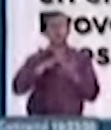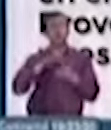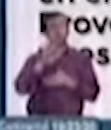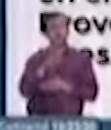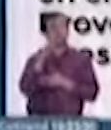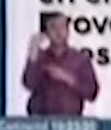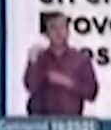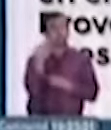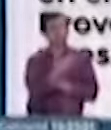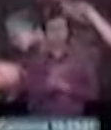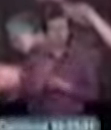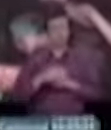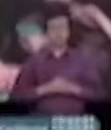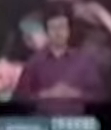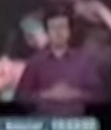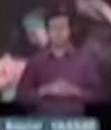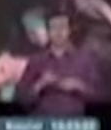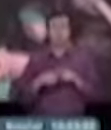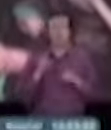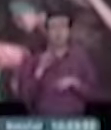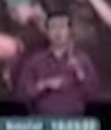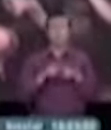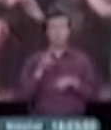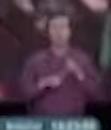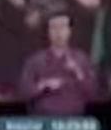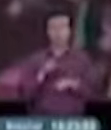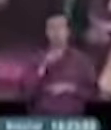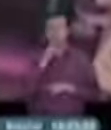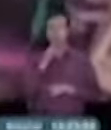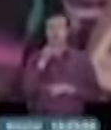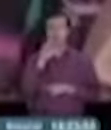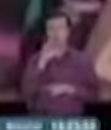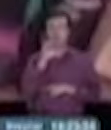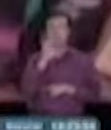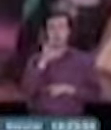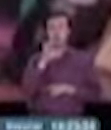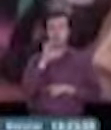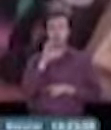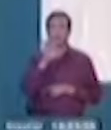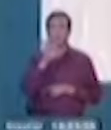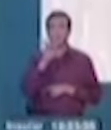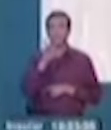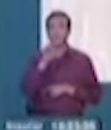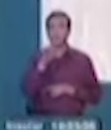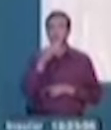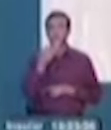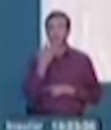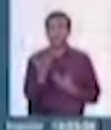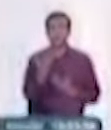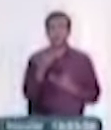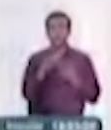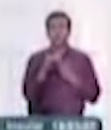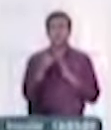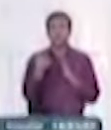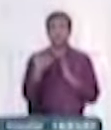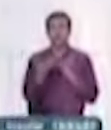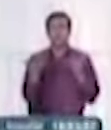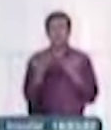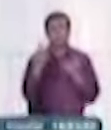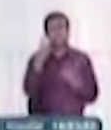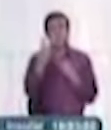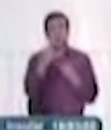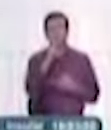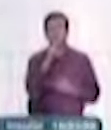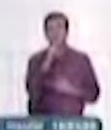y responsabilidad. Sin embargo, la amiga de Inostroza, es decir, Estefanía Tejada, a esa fecha no contaba con el RUP, así lo